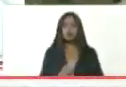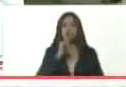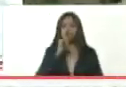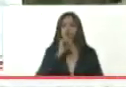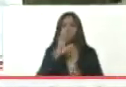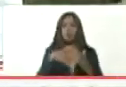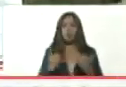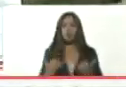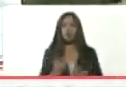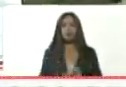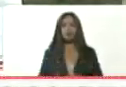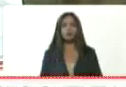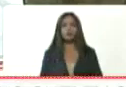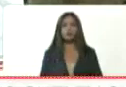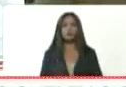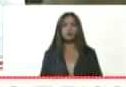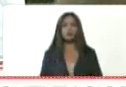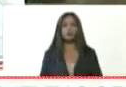entonces